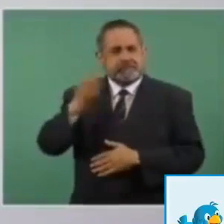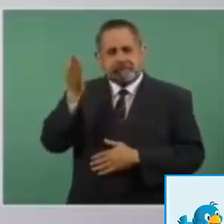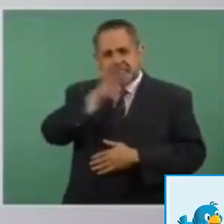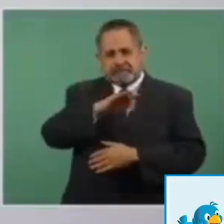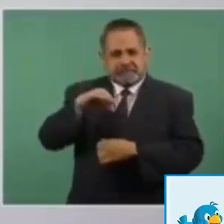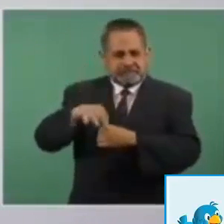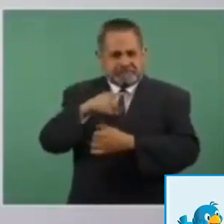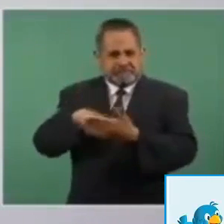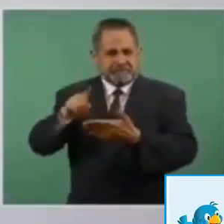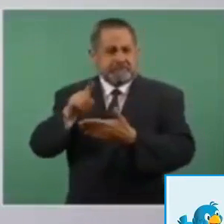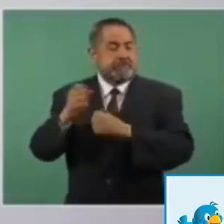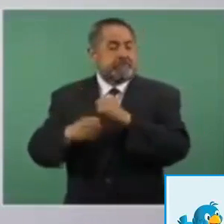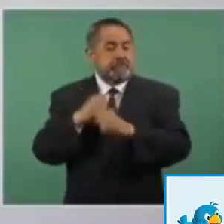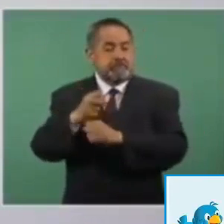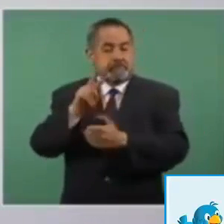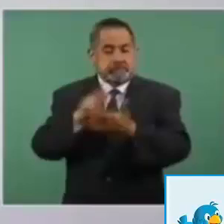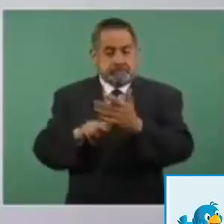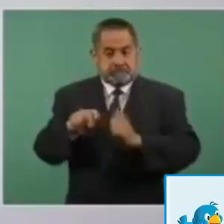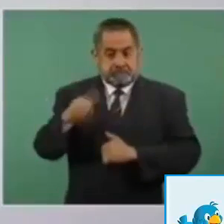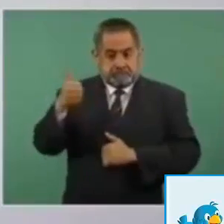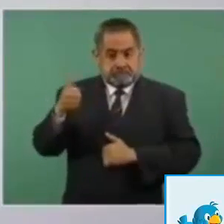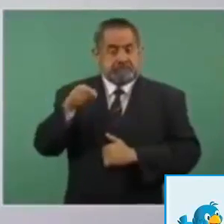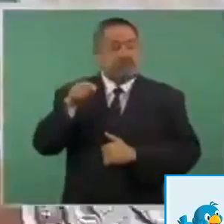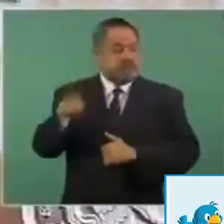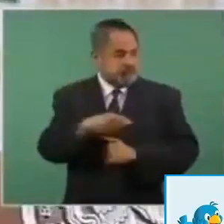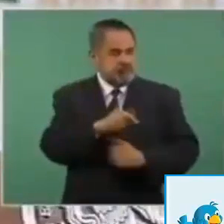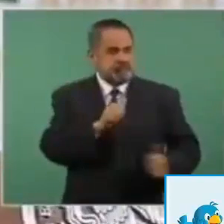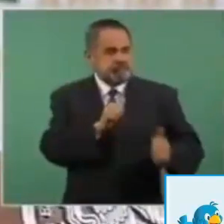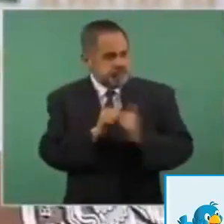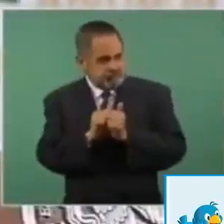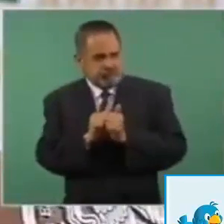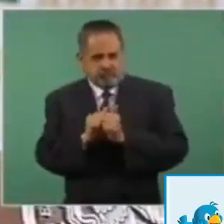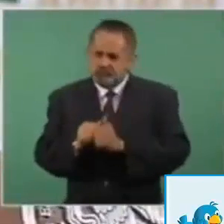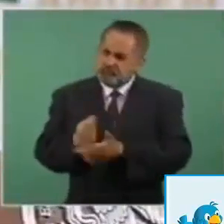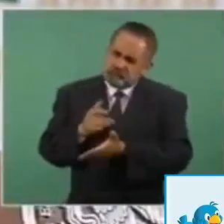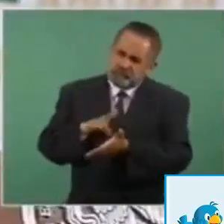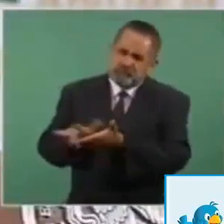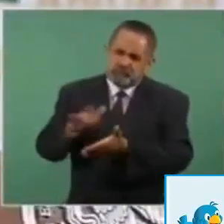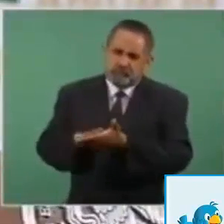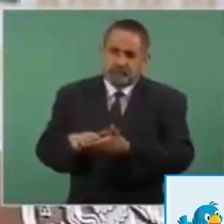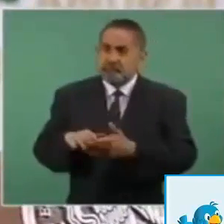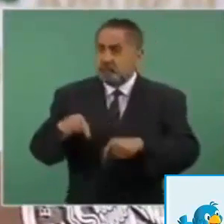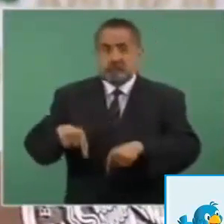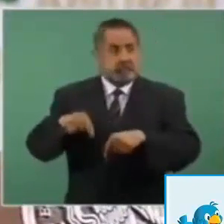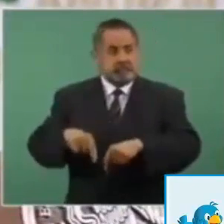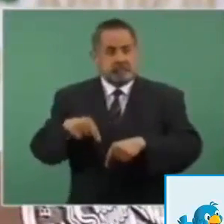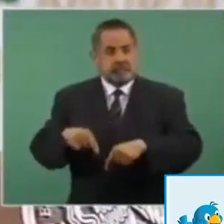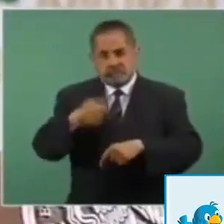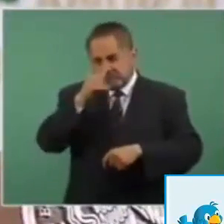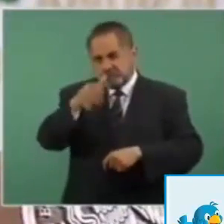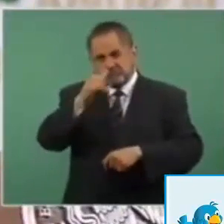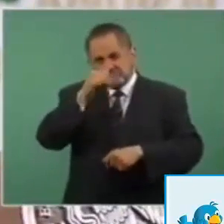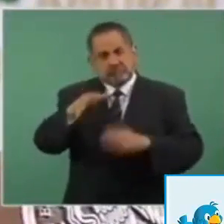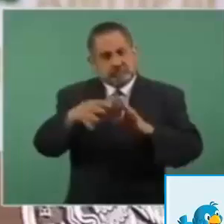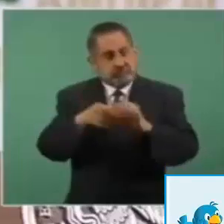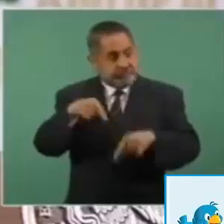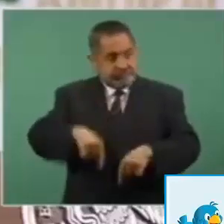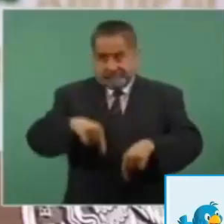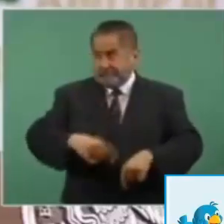del 2006, ella estuvo, bueno, aquí, en el